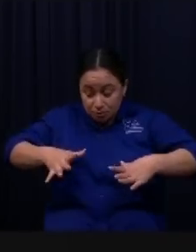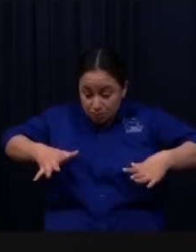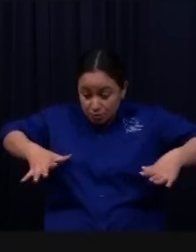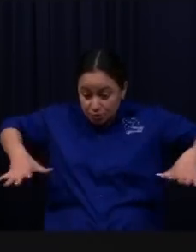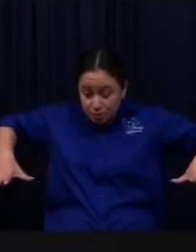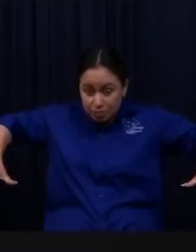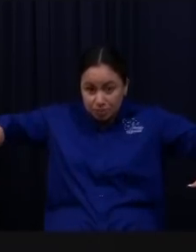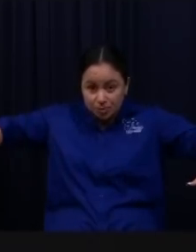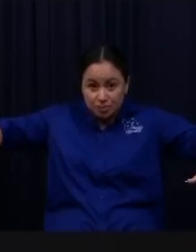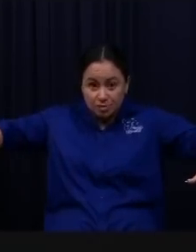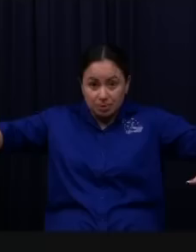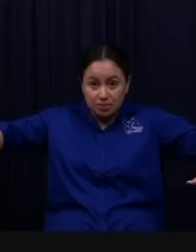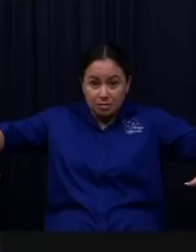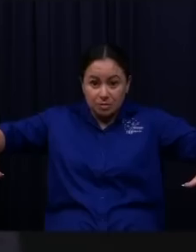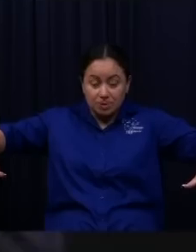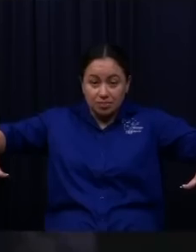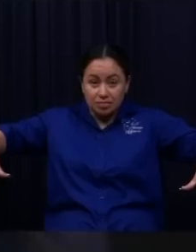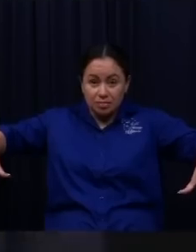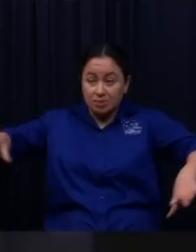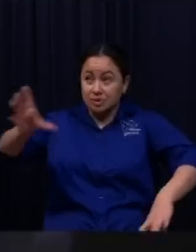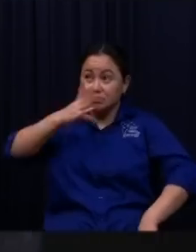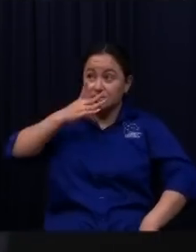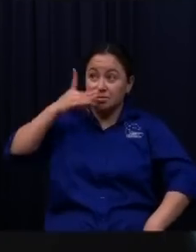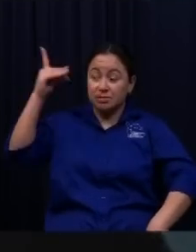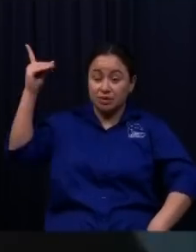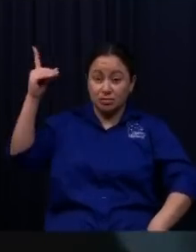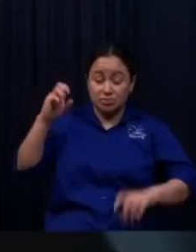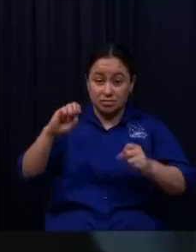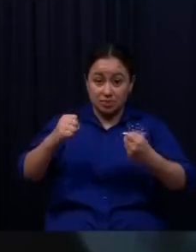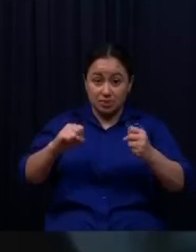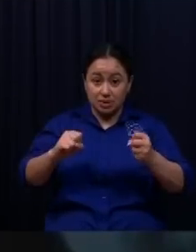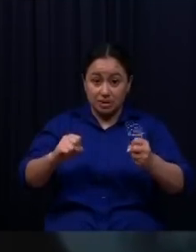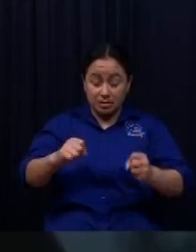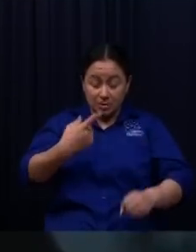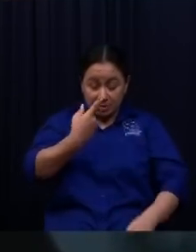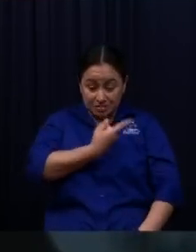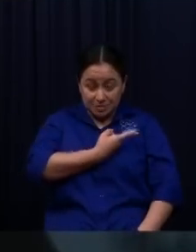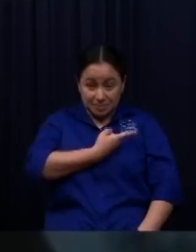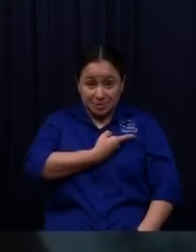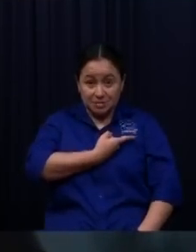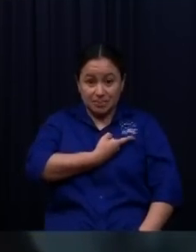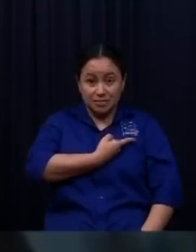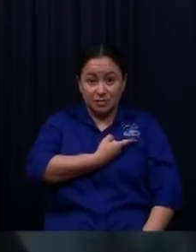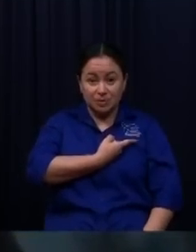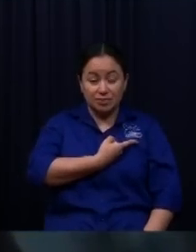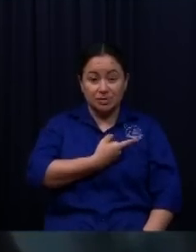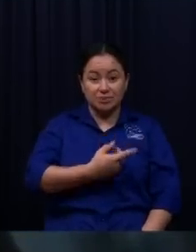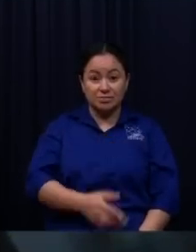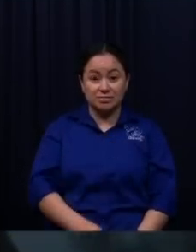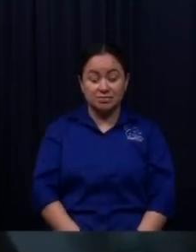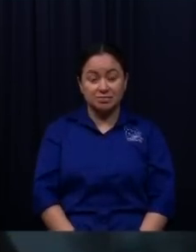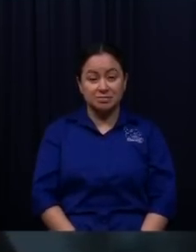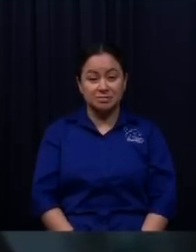Porque si Él empieza a crear dentro de sí mismo, fuera panteísmo, todo lo que existe es Dios.